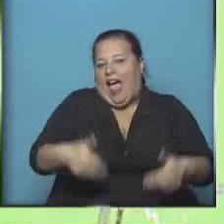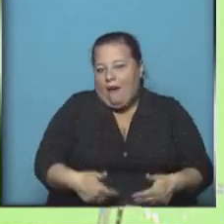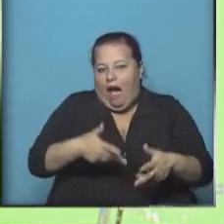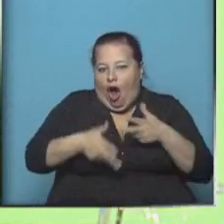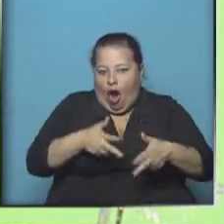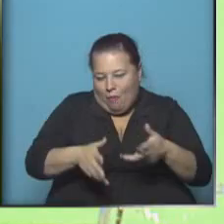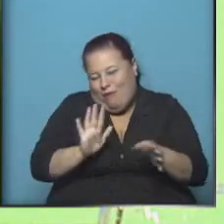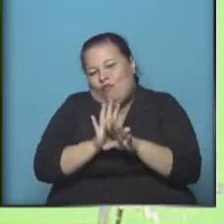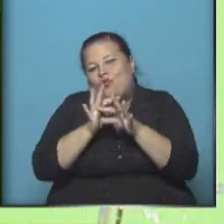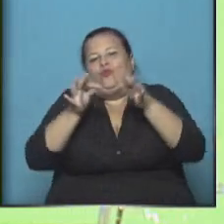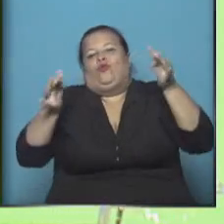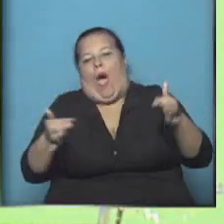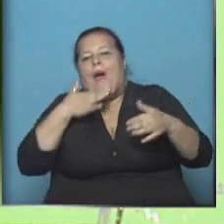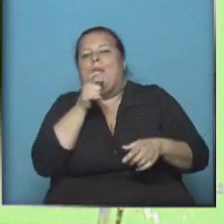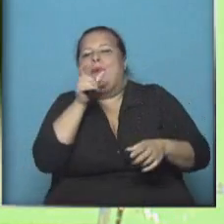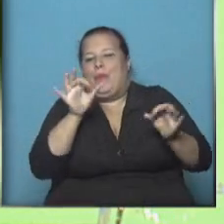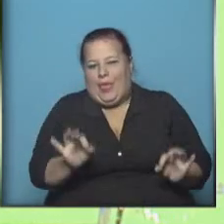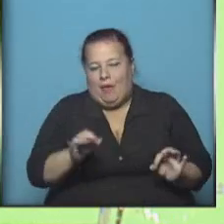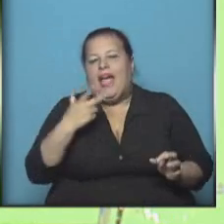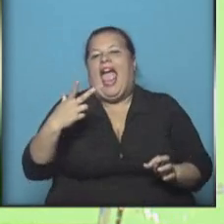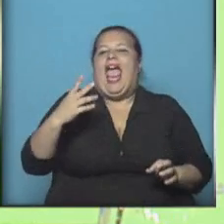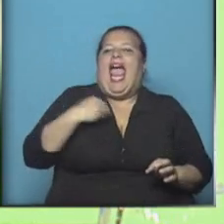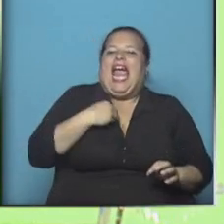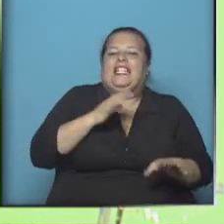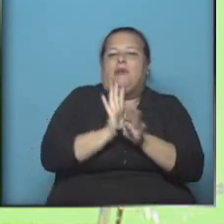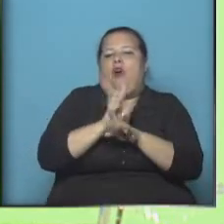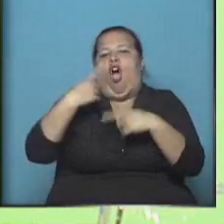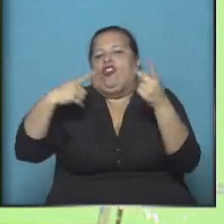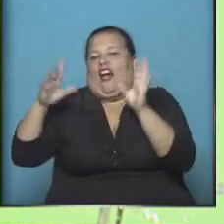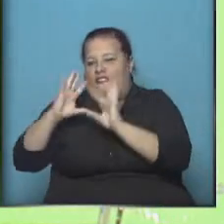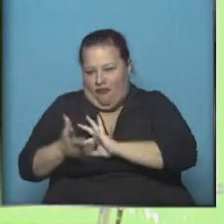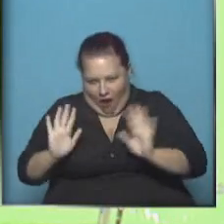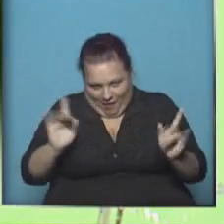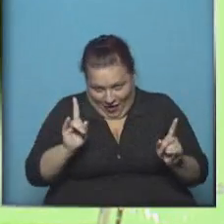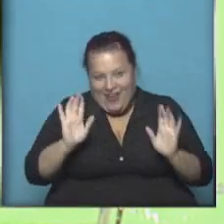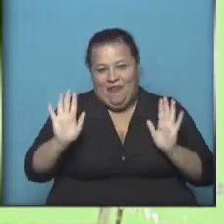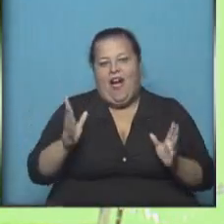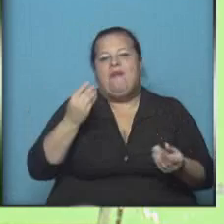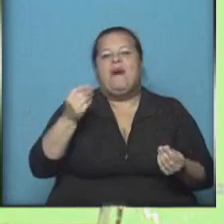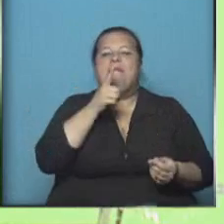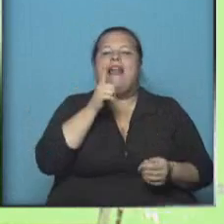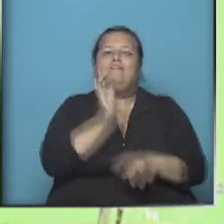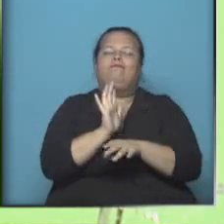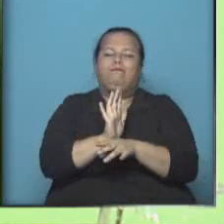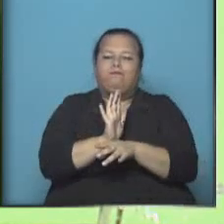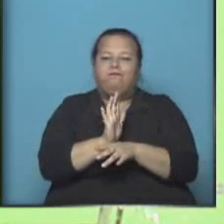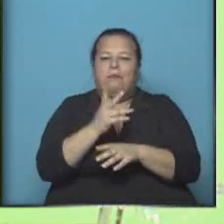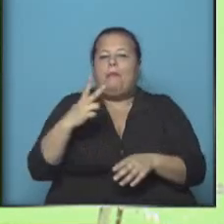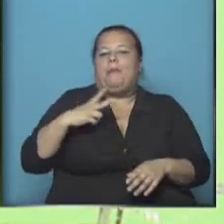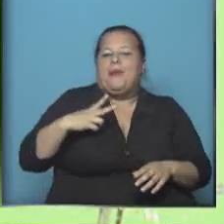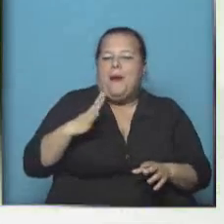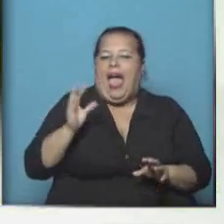genitales, ¿no? Por decirlo como corresponde, porque íntimo por ahí puede tener que ver con otra cosa, ¿no? Digo, porque pareciera como que... La